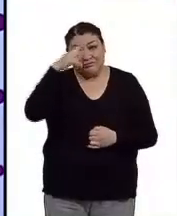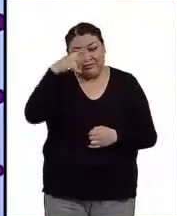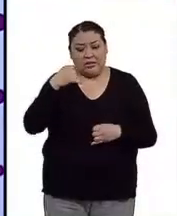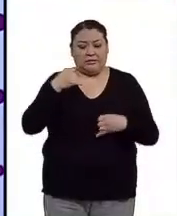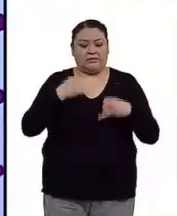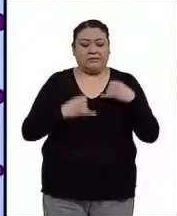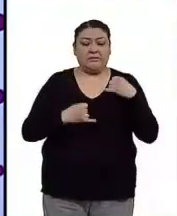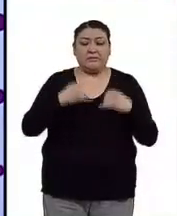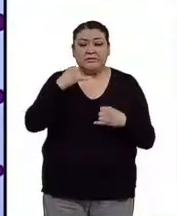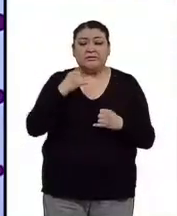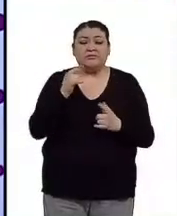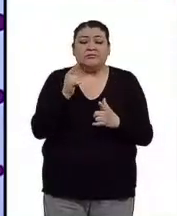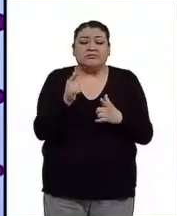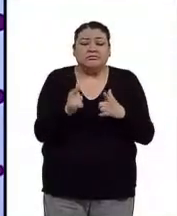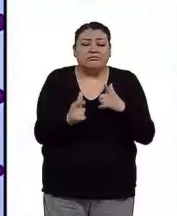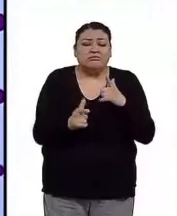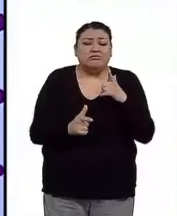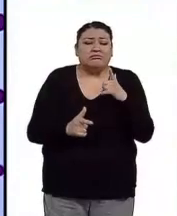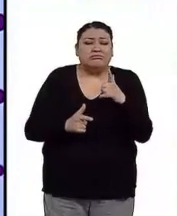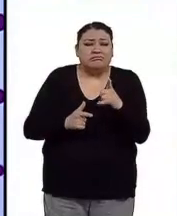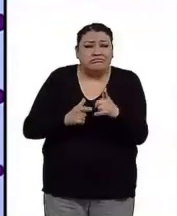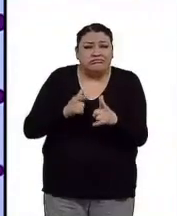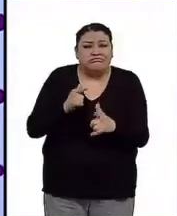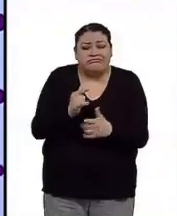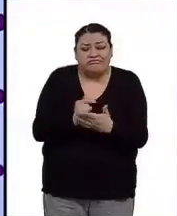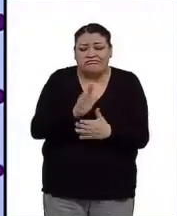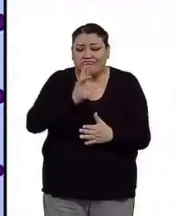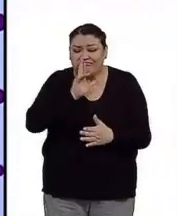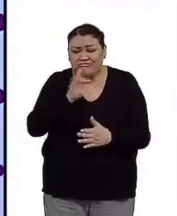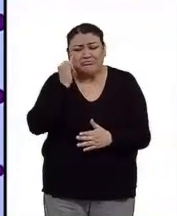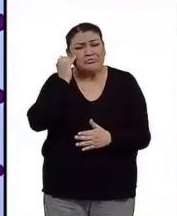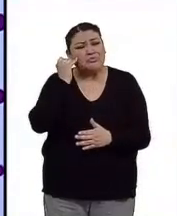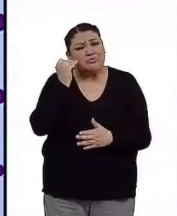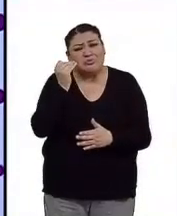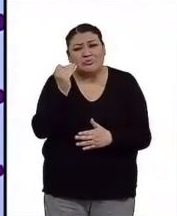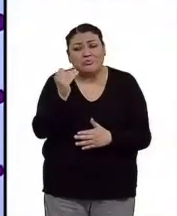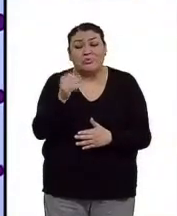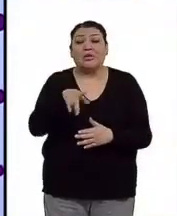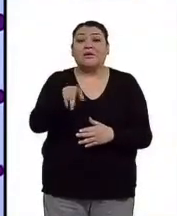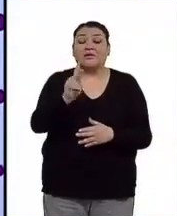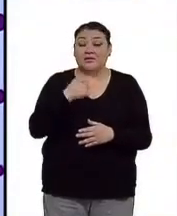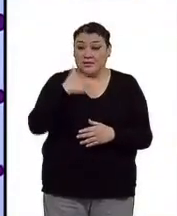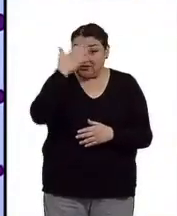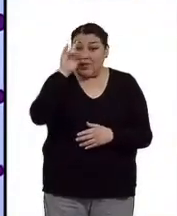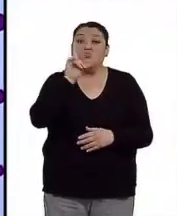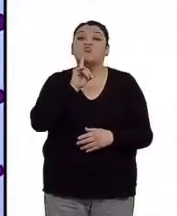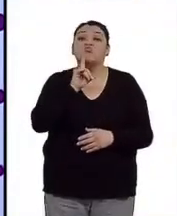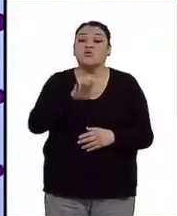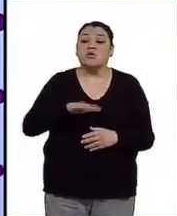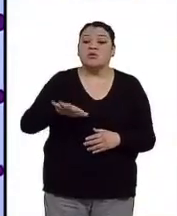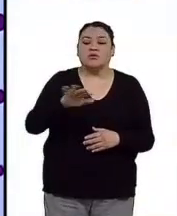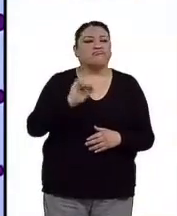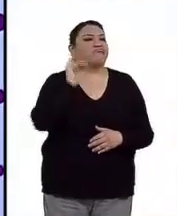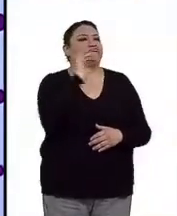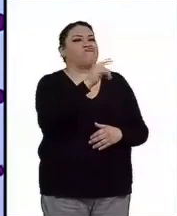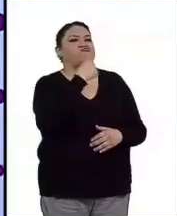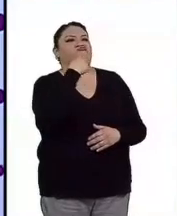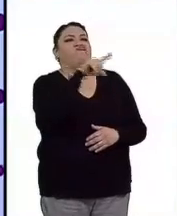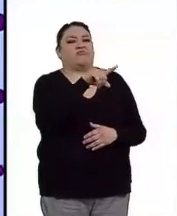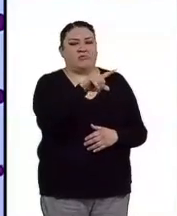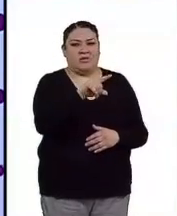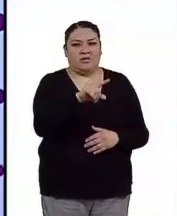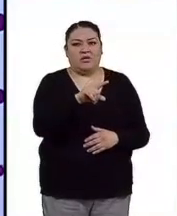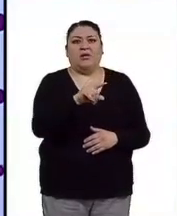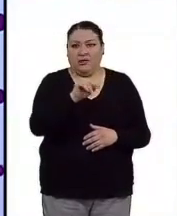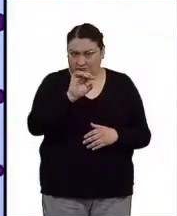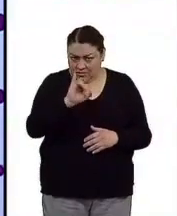todavía muy, muy, muy tardada, pero sí me parece que el hecho de que las mujeres vayan a denunciar, que no se queden en estas cifras